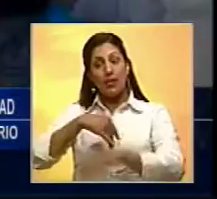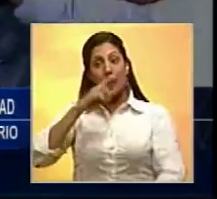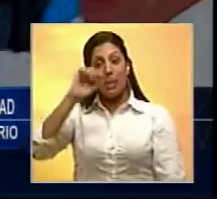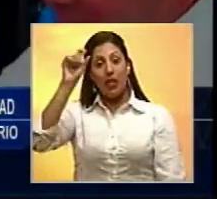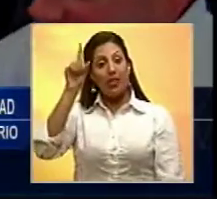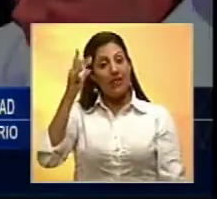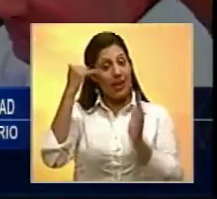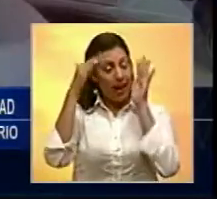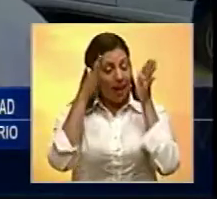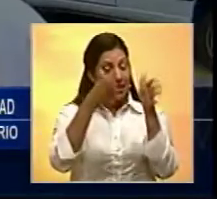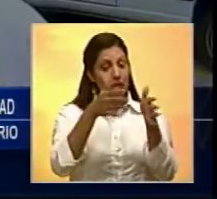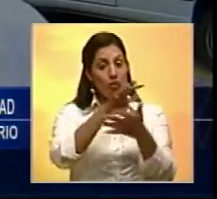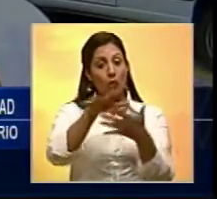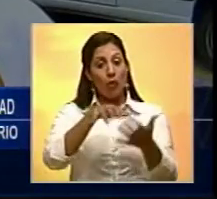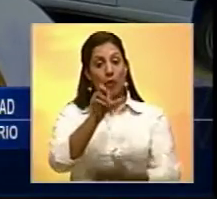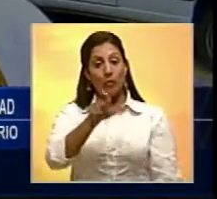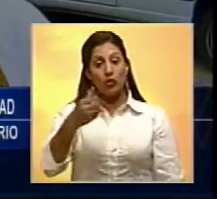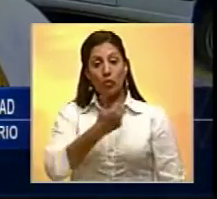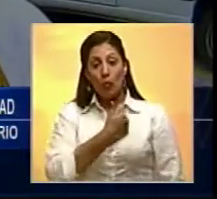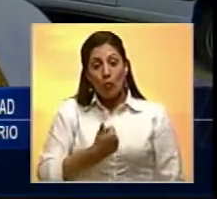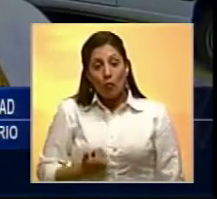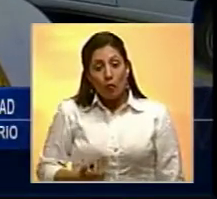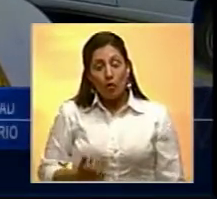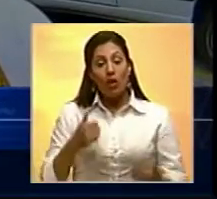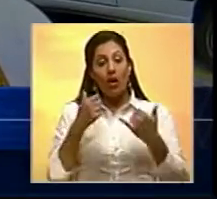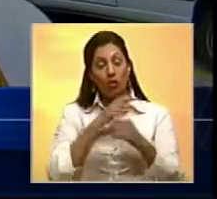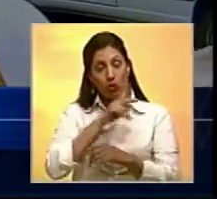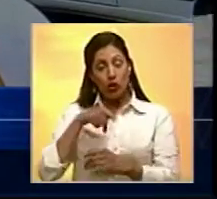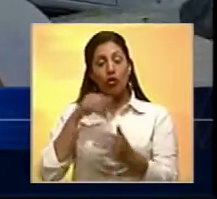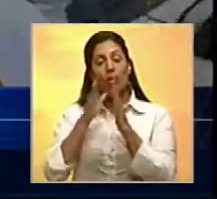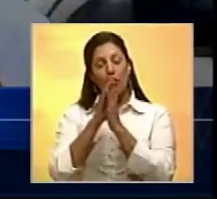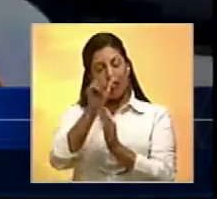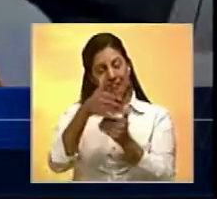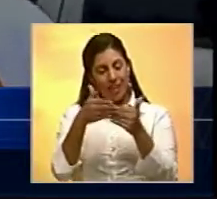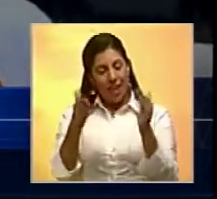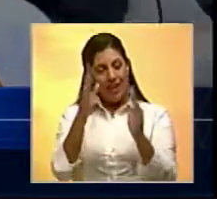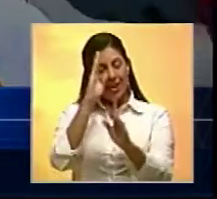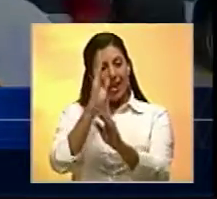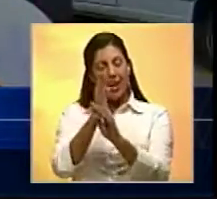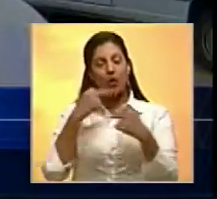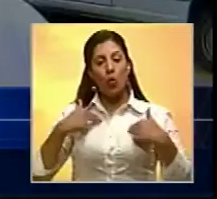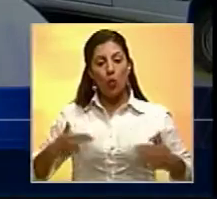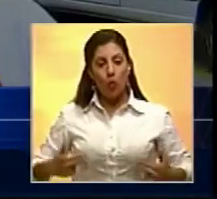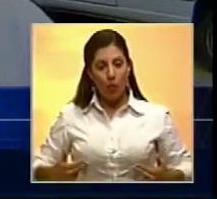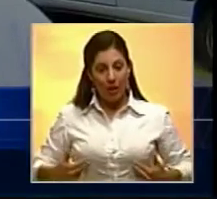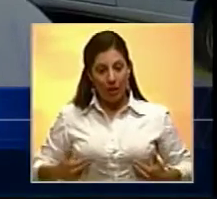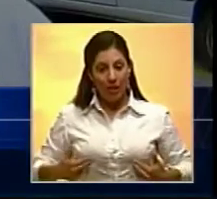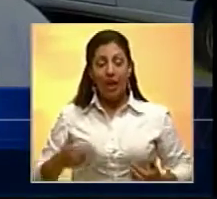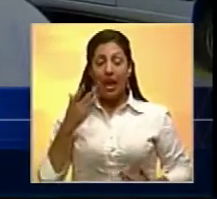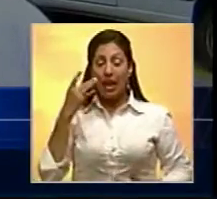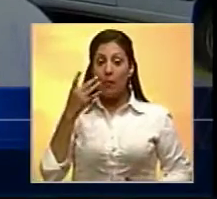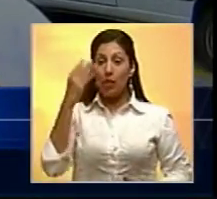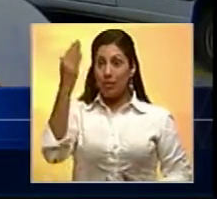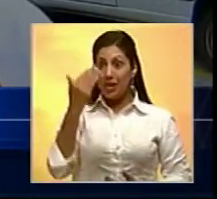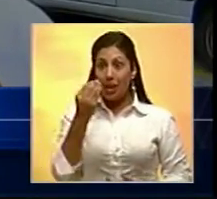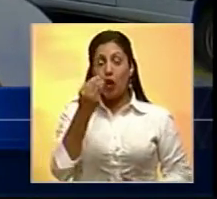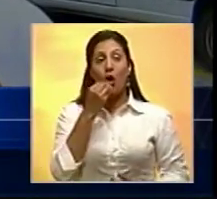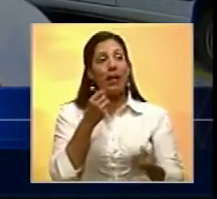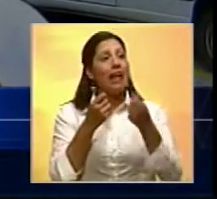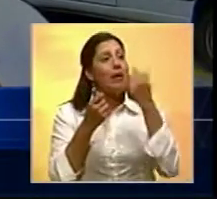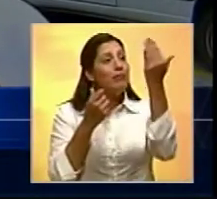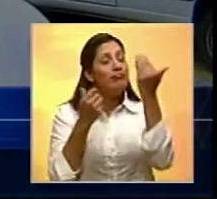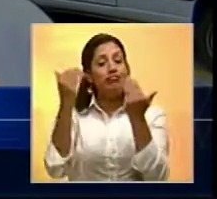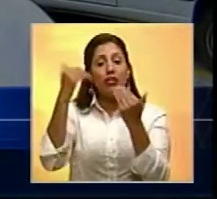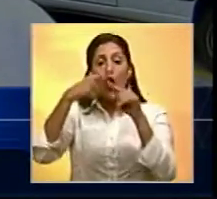a atender el problema del hambre. Al gobierno le exigimos, abran el canal humanitario. Si viene comida, medicina de